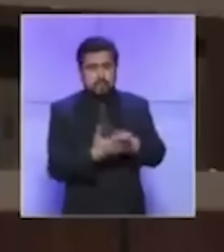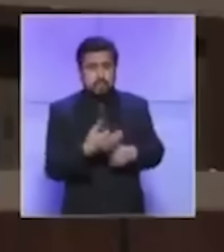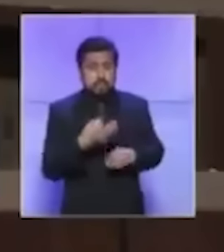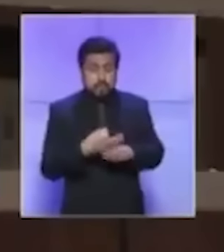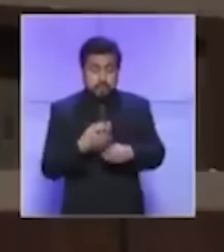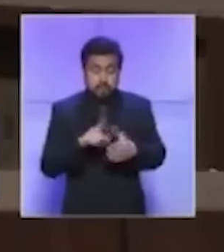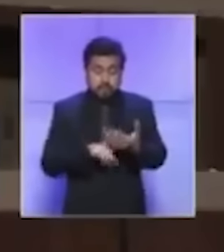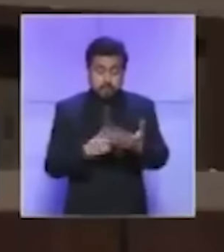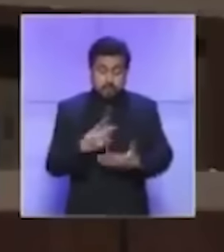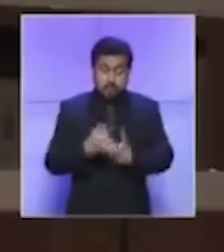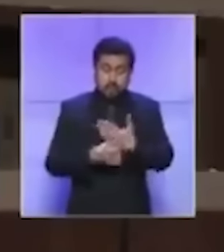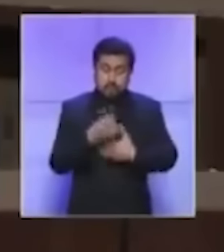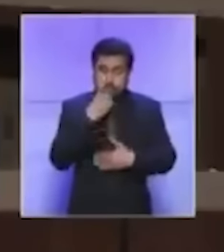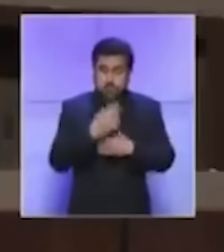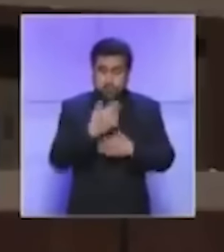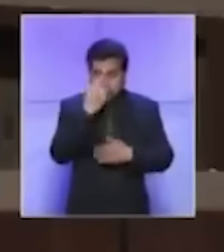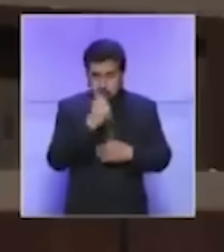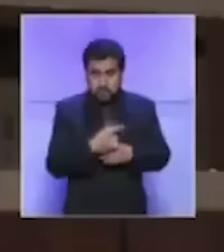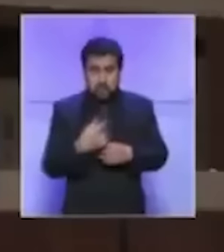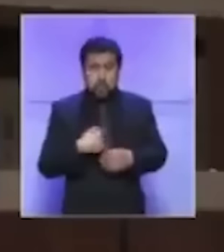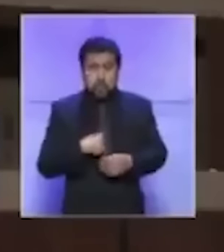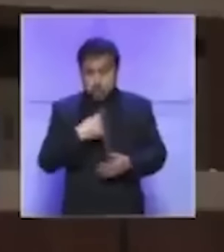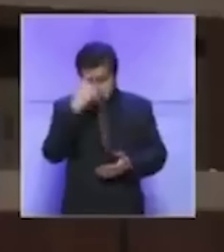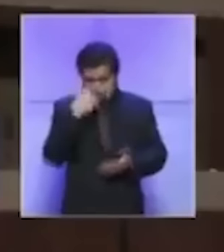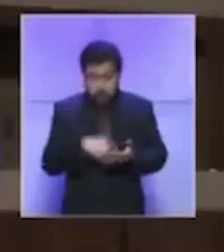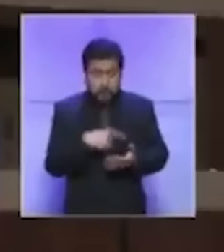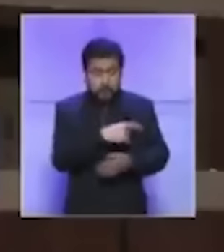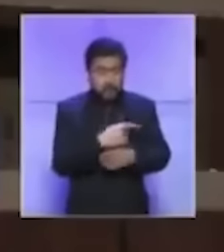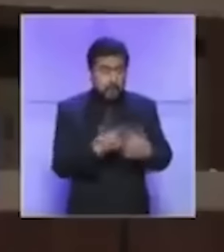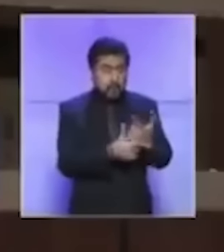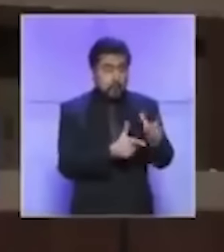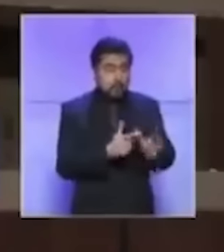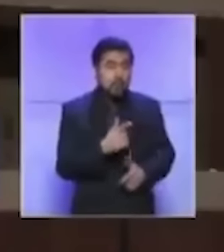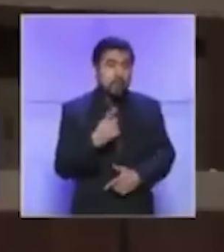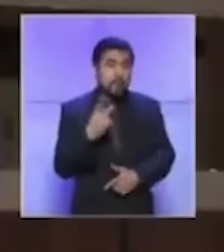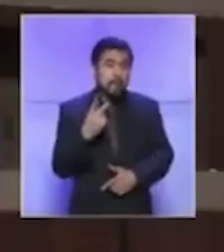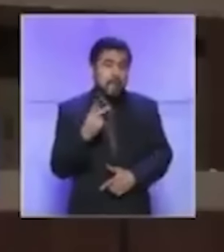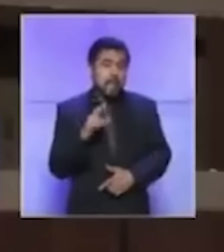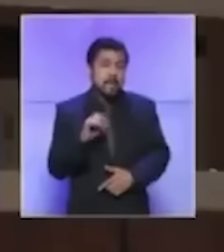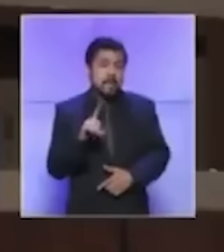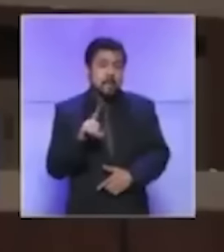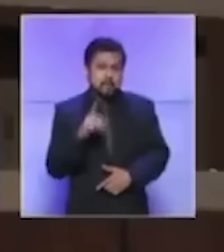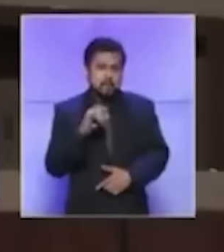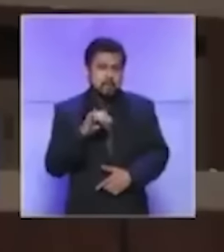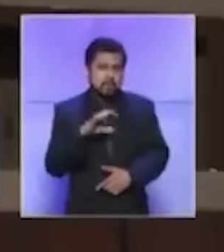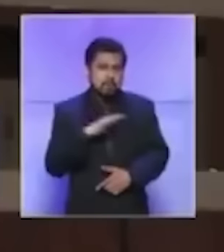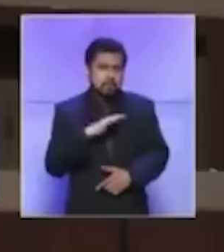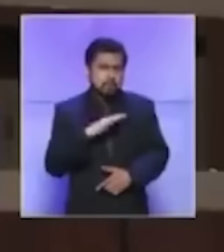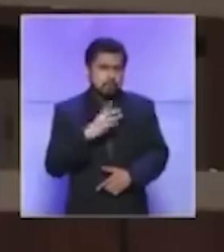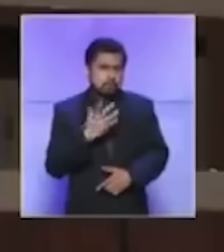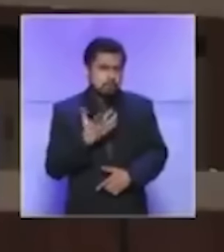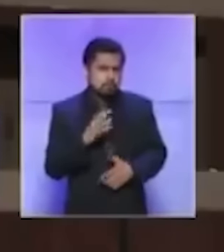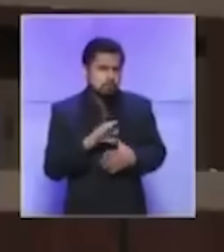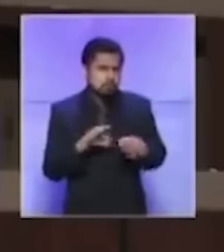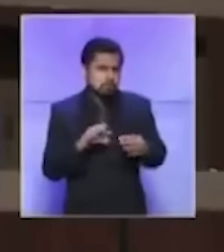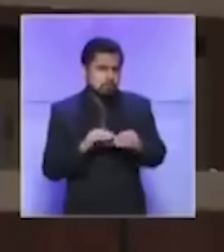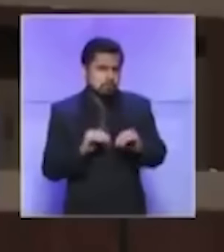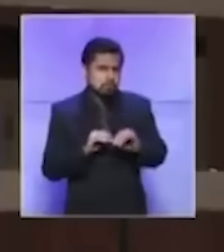argumenta en el proyecto, considero que el partido denunciante pues sí aporta con mediana claridad